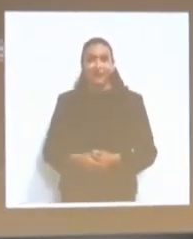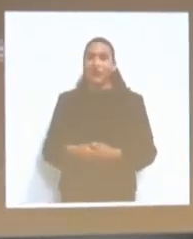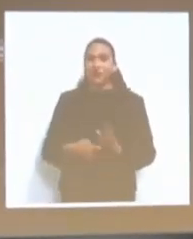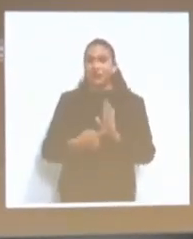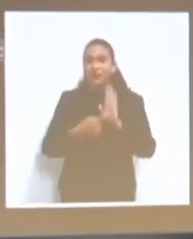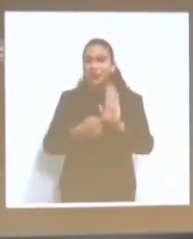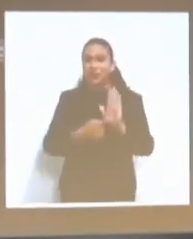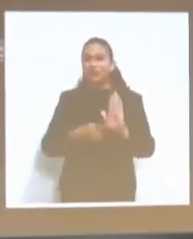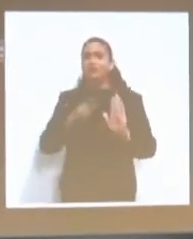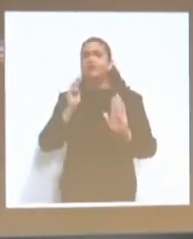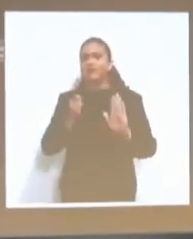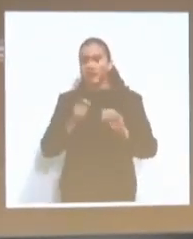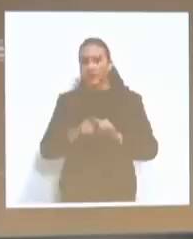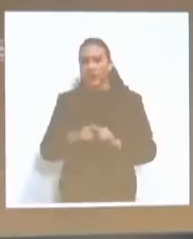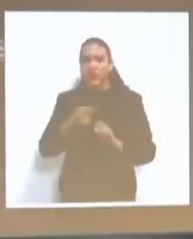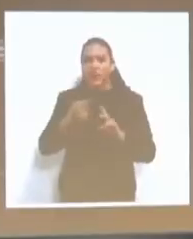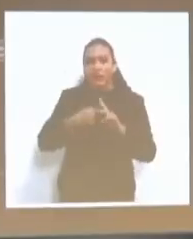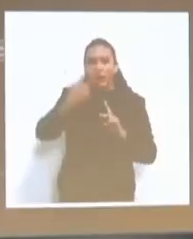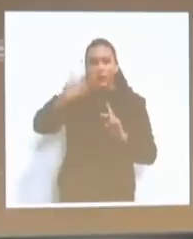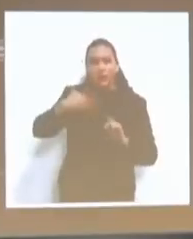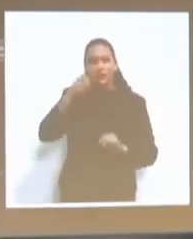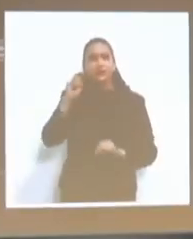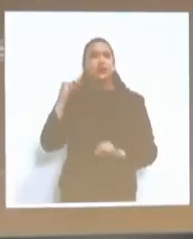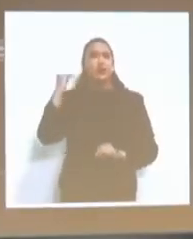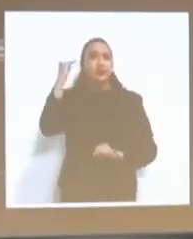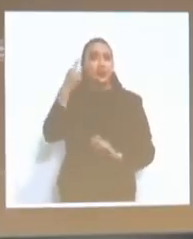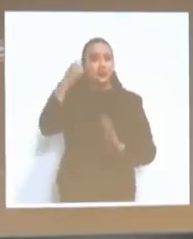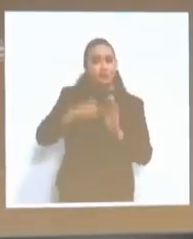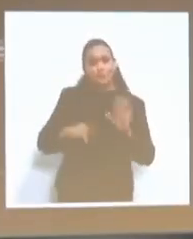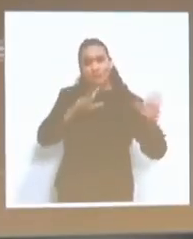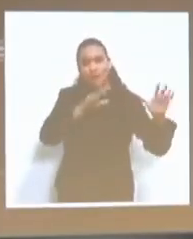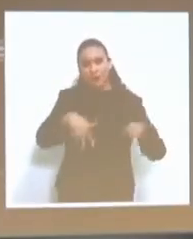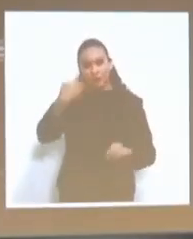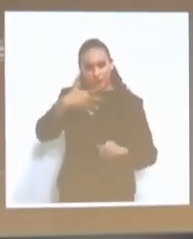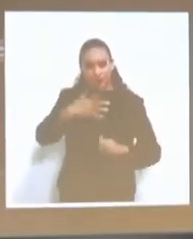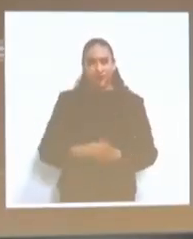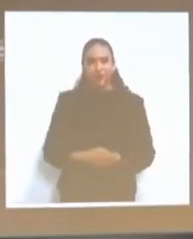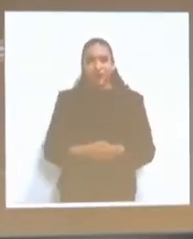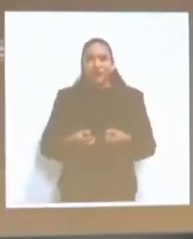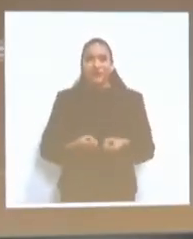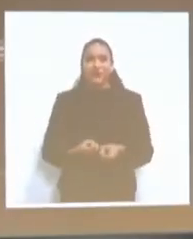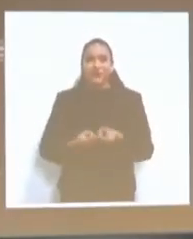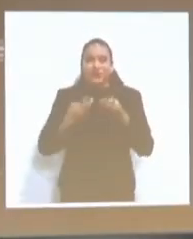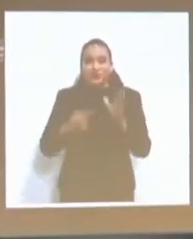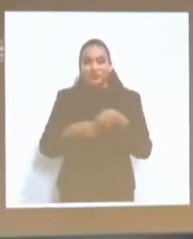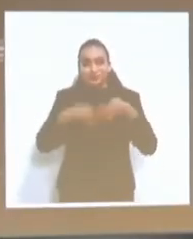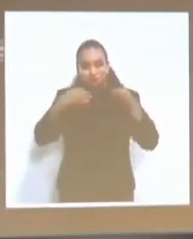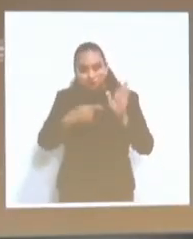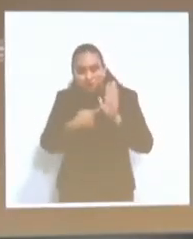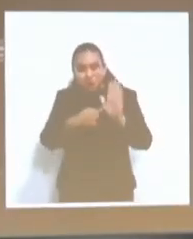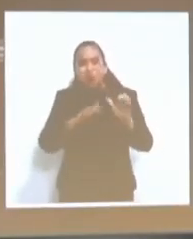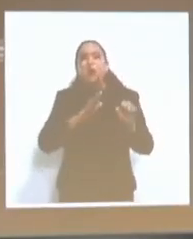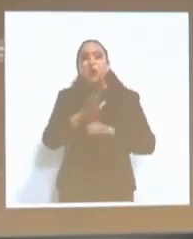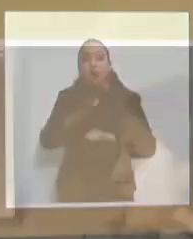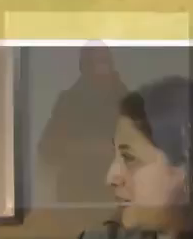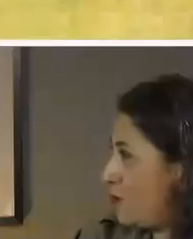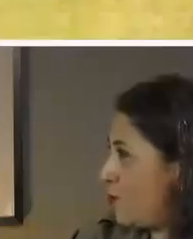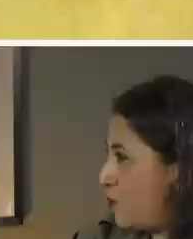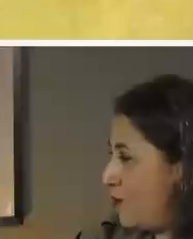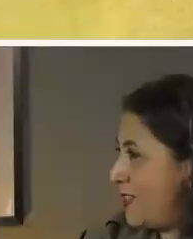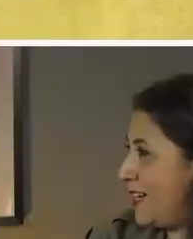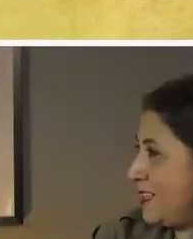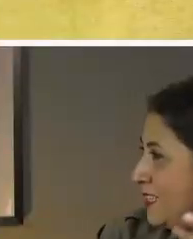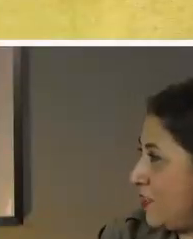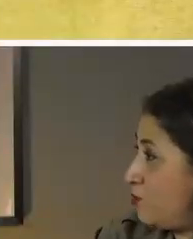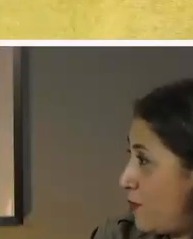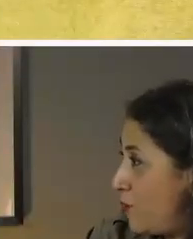la receta con esta mujer aprendida ahí, que yo la escucho y digo, bueno, pues parece más bien que quiere gobernar Cuba, ¿no? Entonces que vaya y que